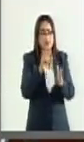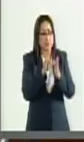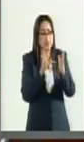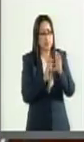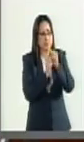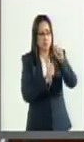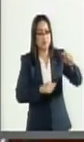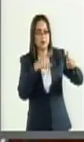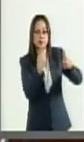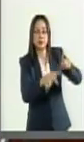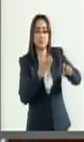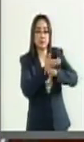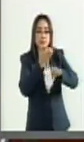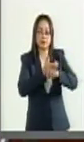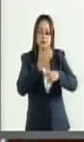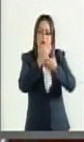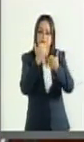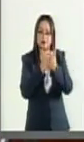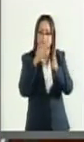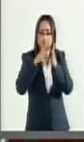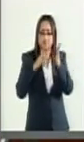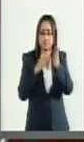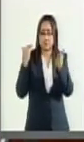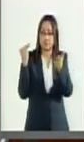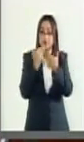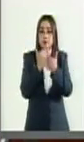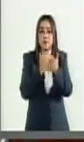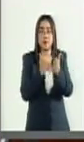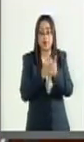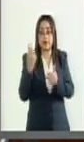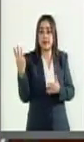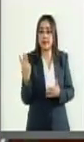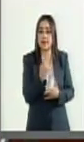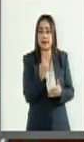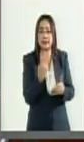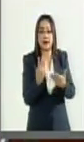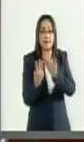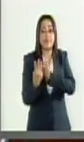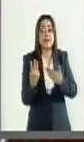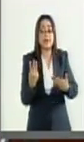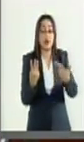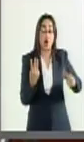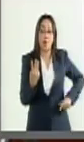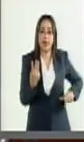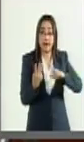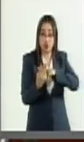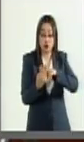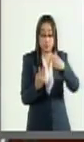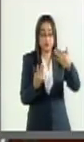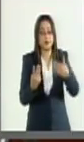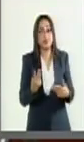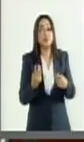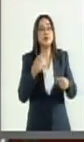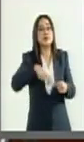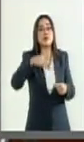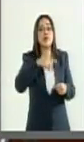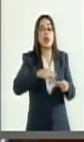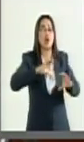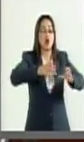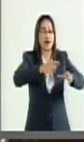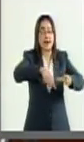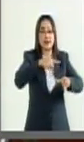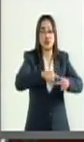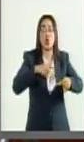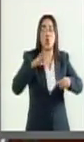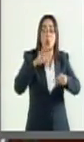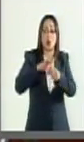locales bajo dos reglas adicionales: la presentación de una terna por parte del Ejecutivo local y la votación favorable de la legislatura con